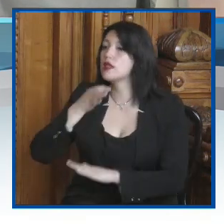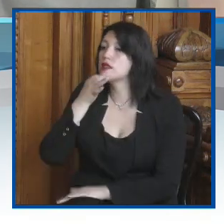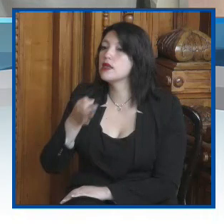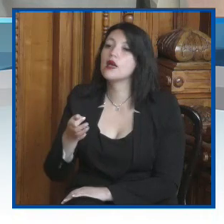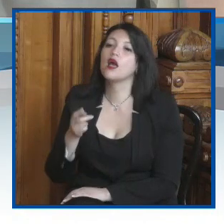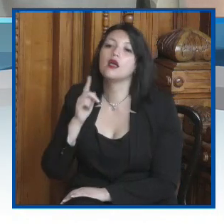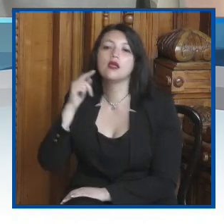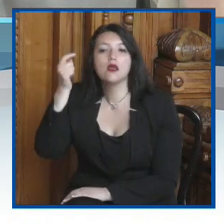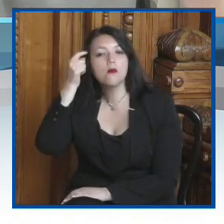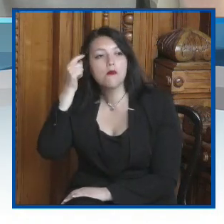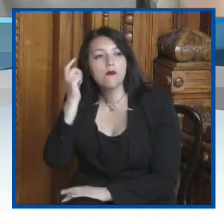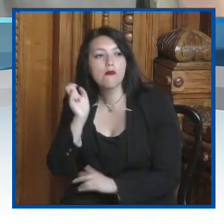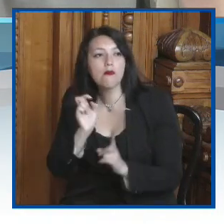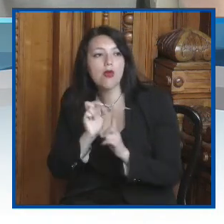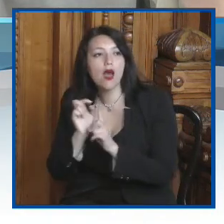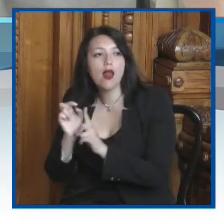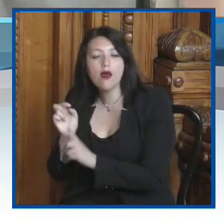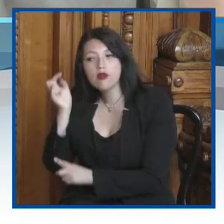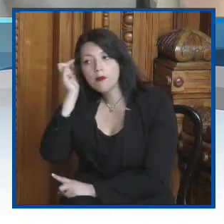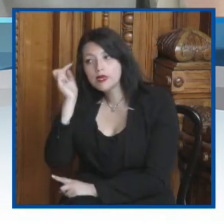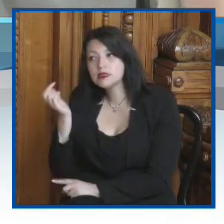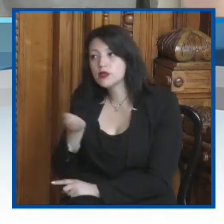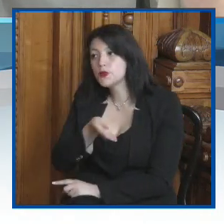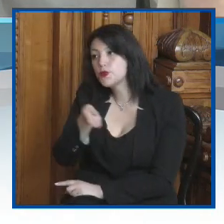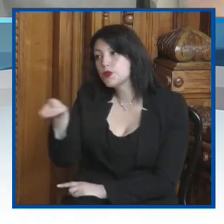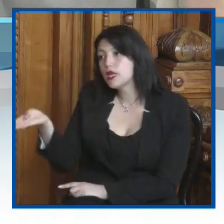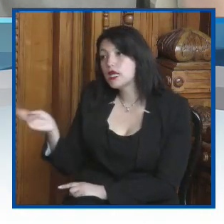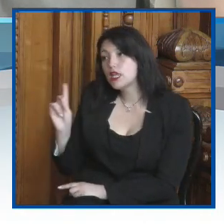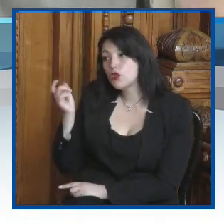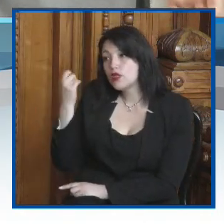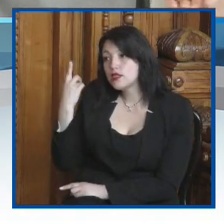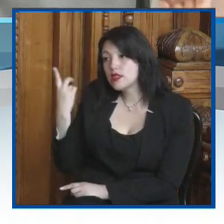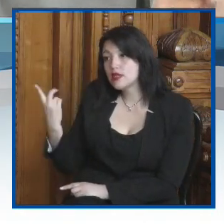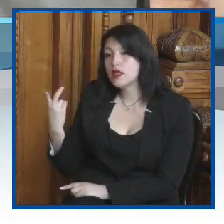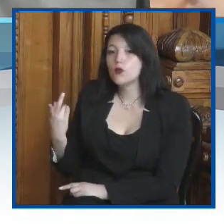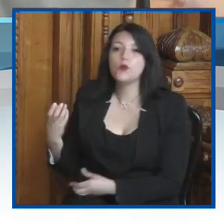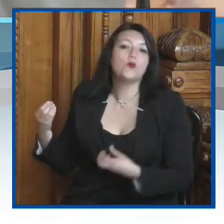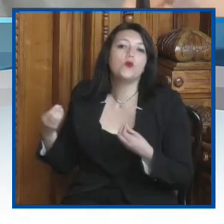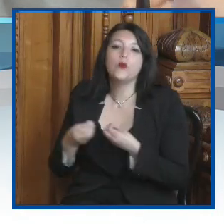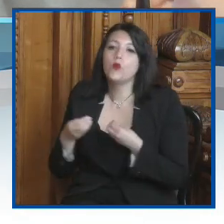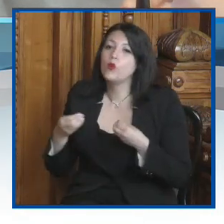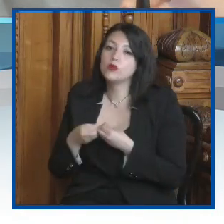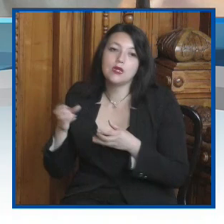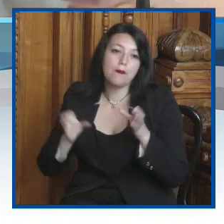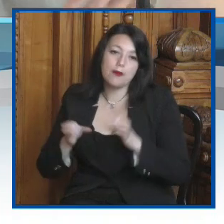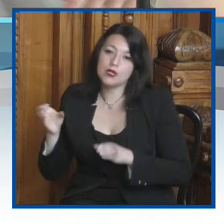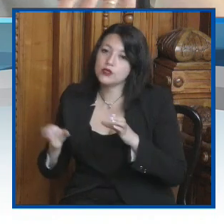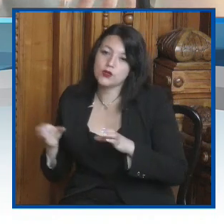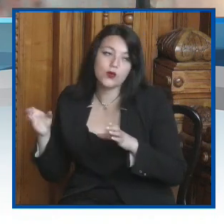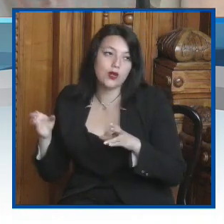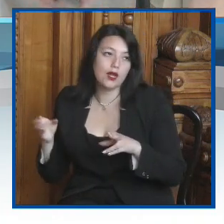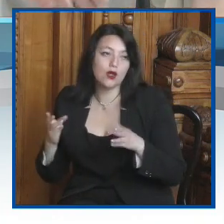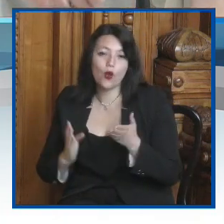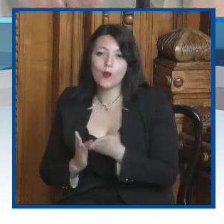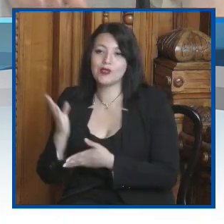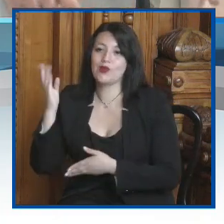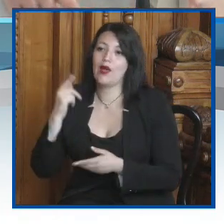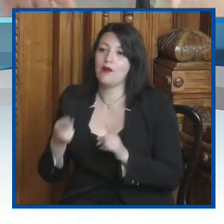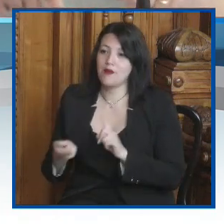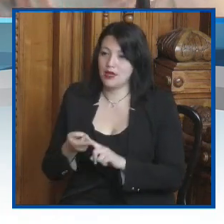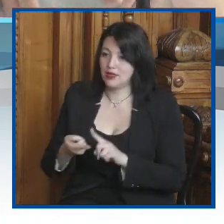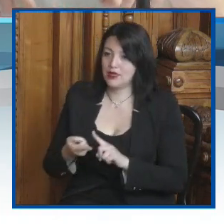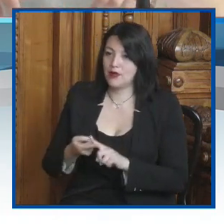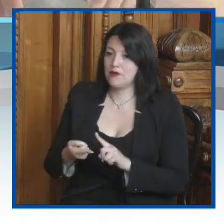se les ocurren que no nos entienden. Y no saben la cantidad de gente que empezó a participar. Entonces decían, bueno, tal,